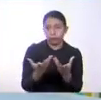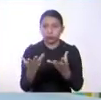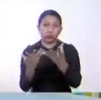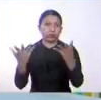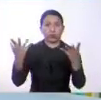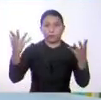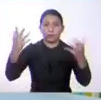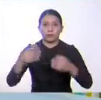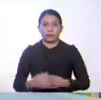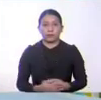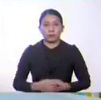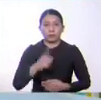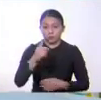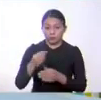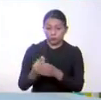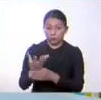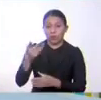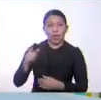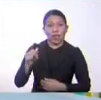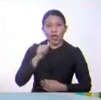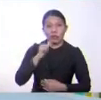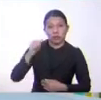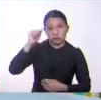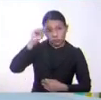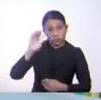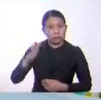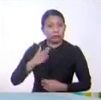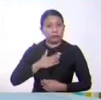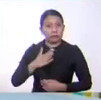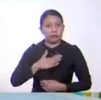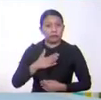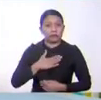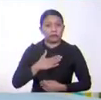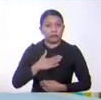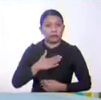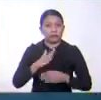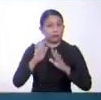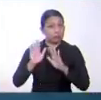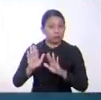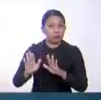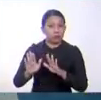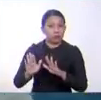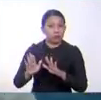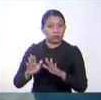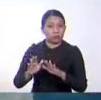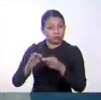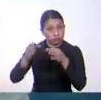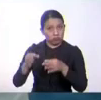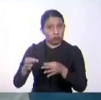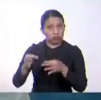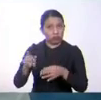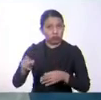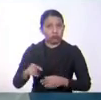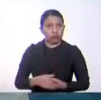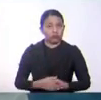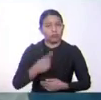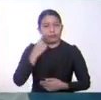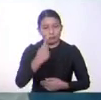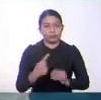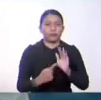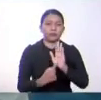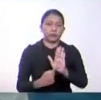embargo, una planta adulta debería tener sus estructuras como las conocemos. Precisamente eso es lo que vamos a ver